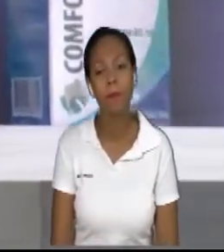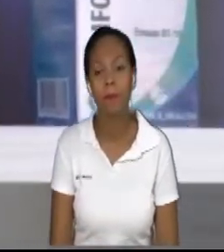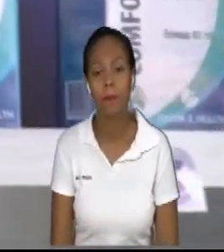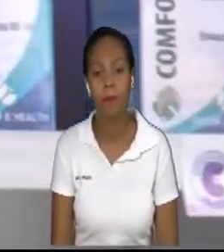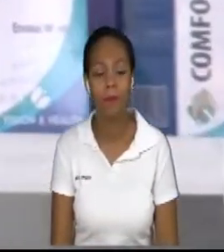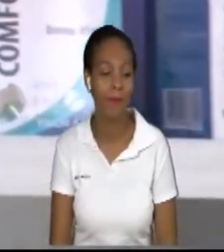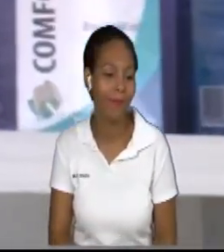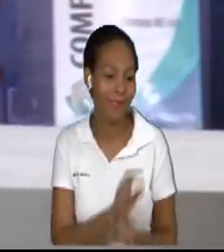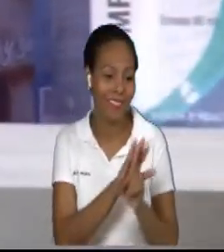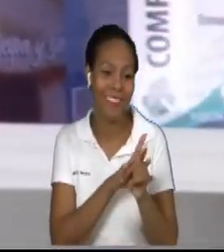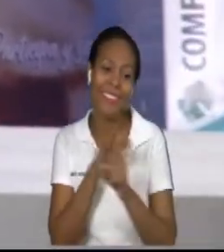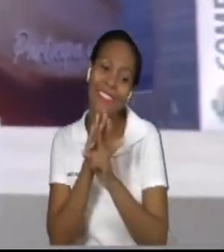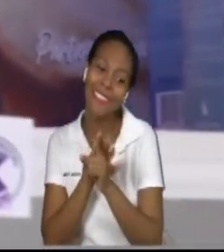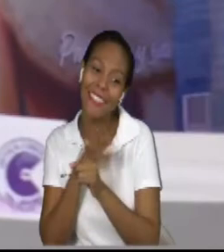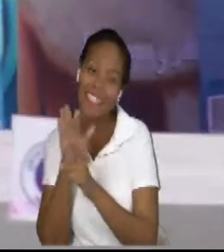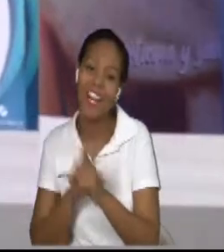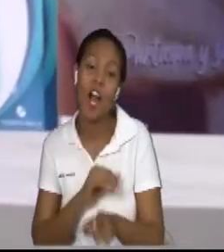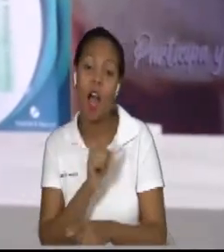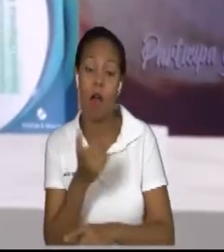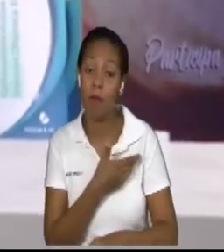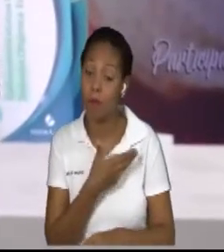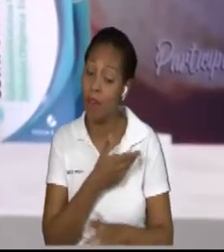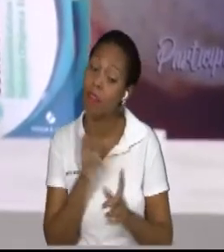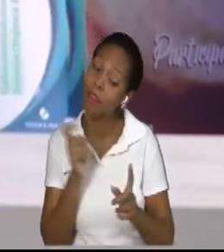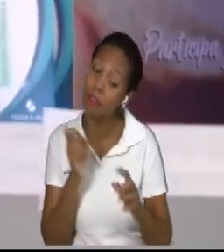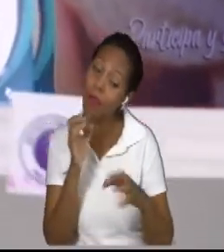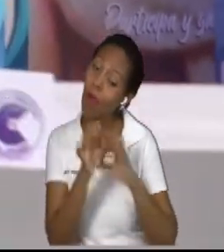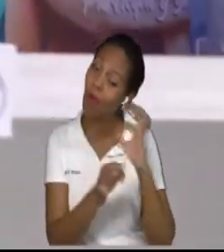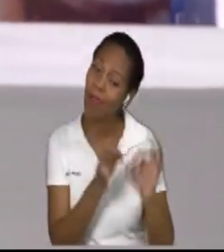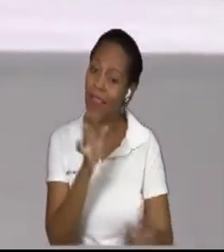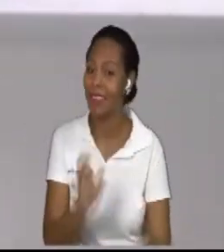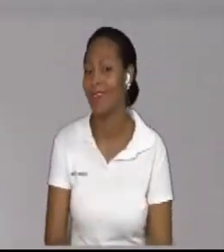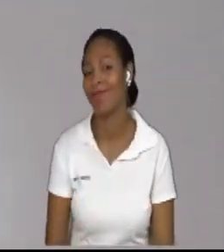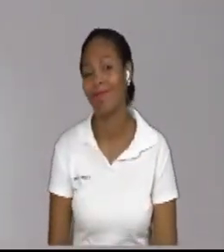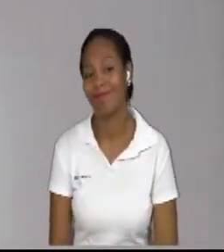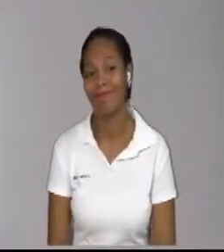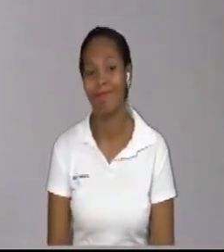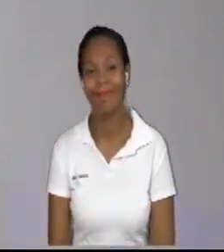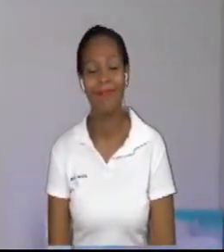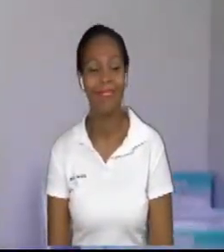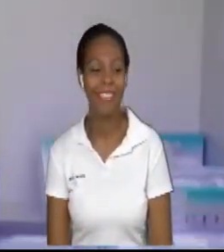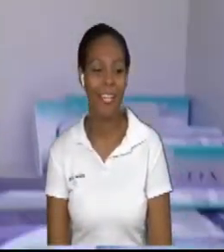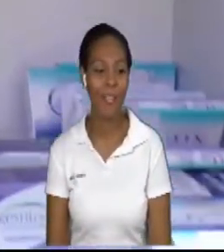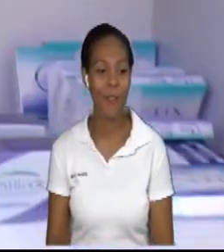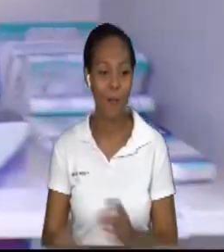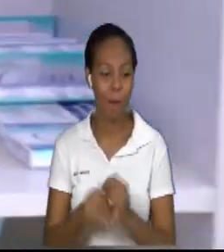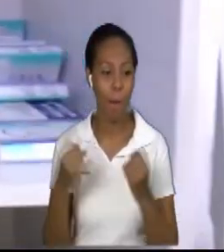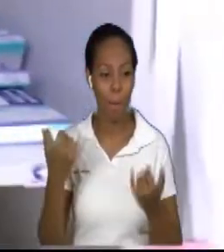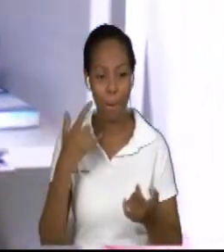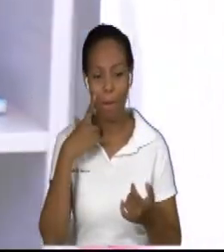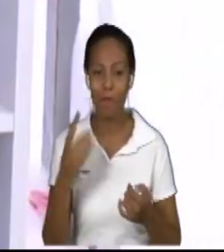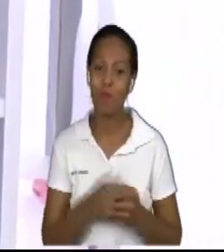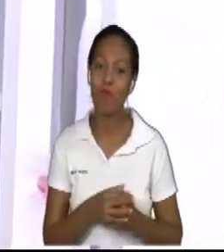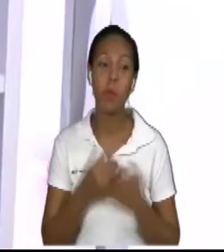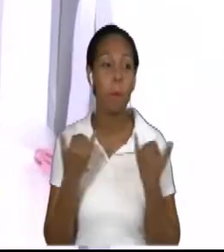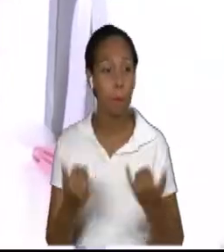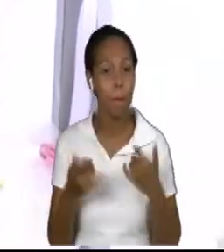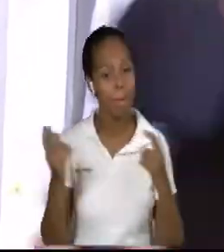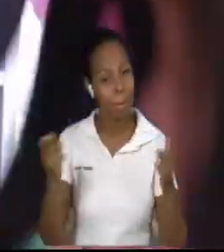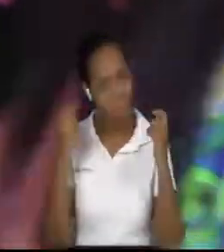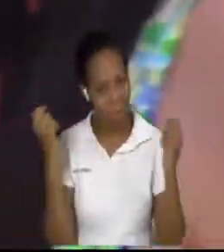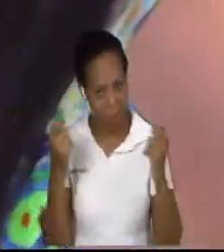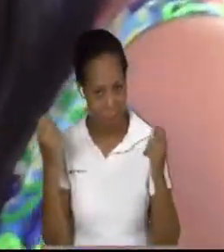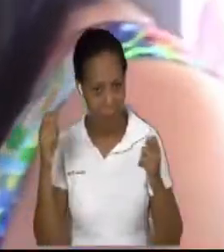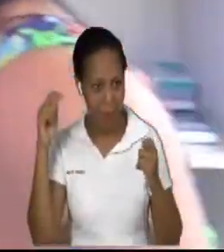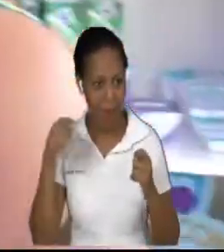consentir a todas nuestras mamitas, también tenemos que cuidarlas. Ajá. Bueno, entonces desde aquí, desde la óptica Cot Social, nosotros nos vamos a nuestra pausa